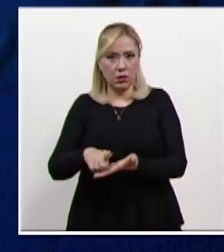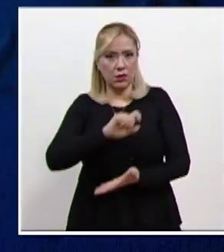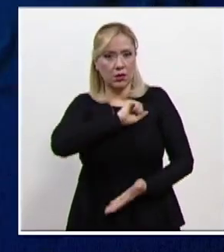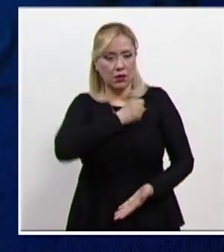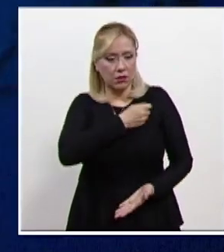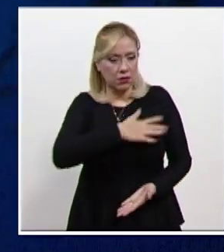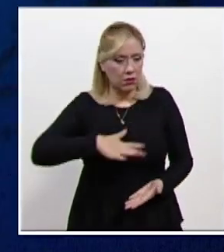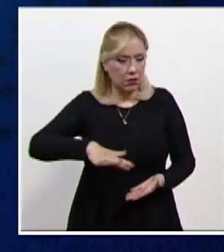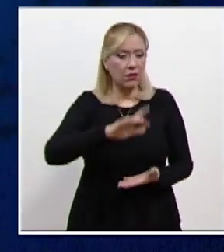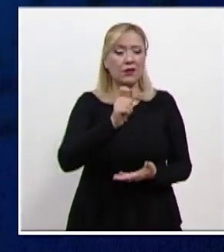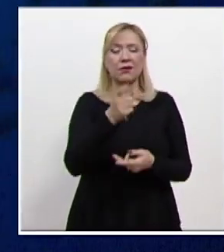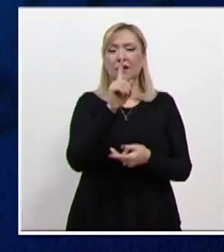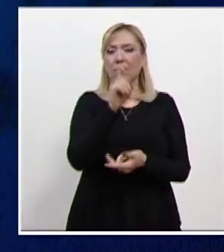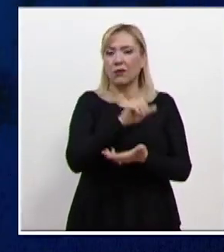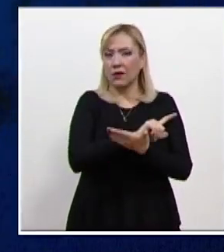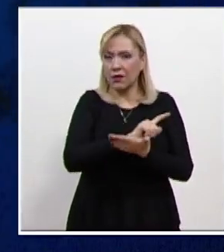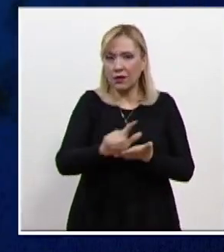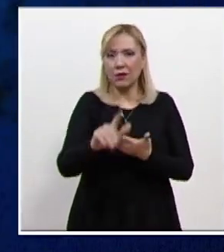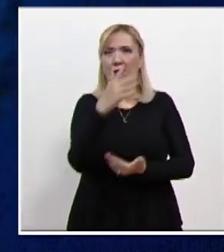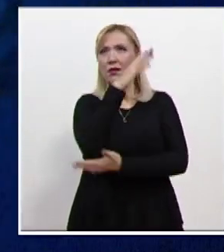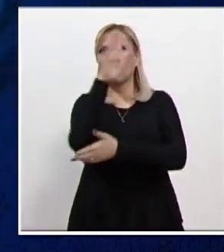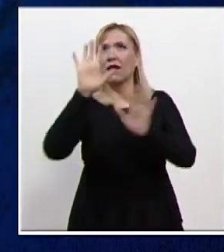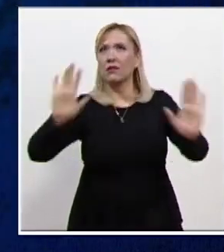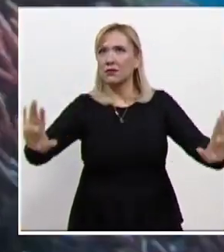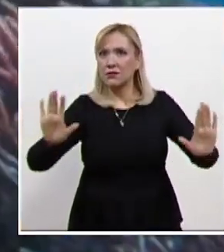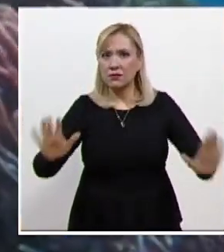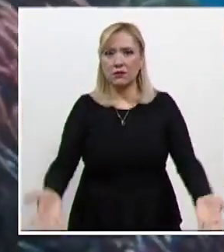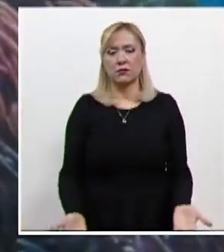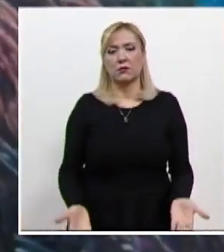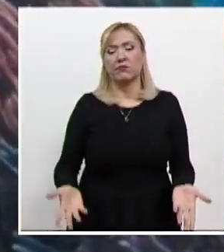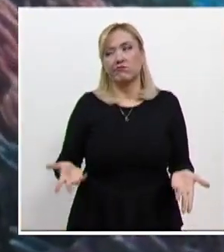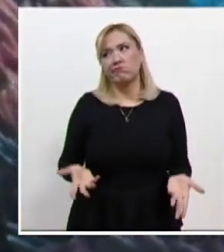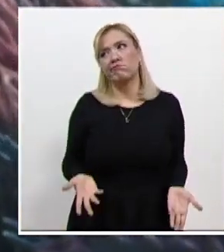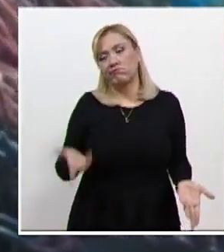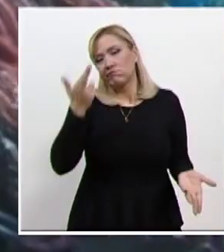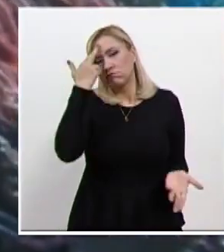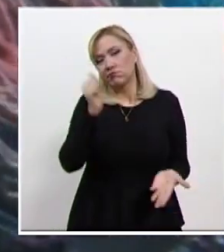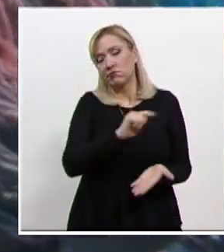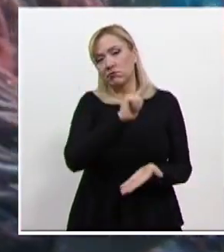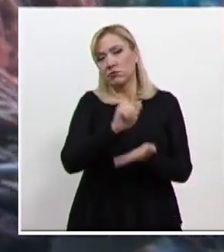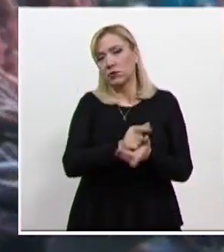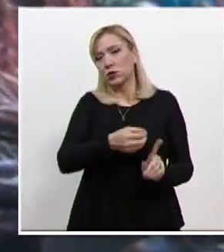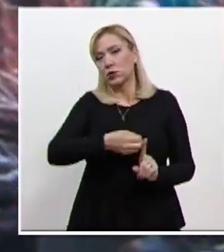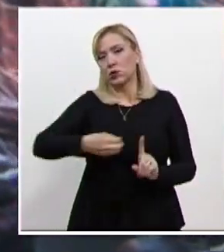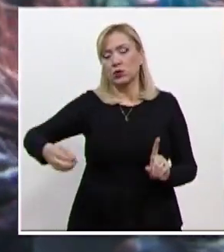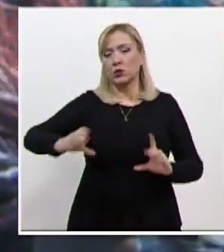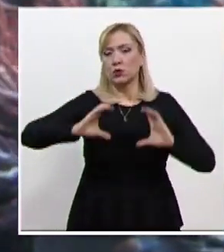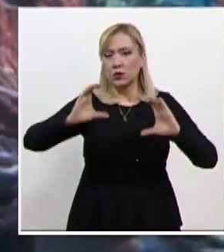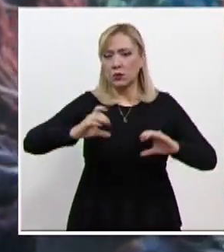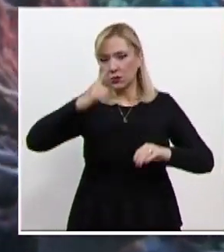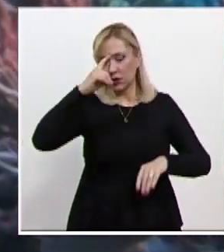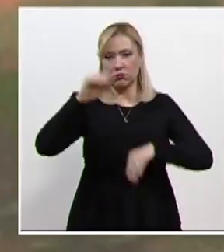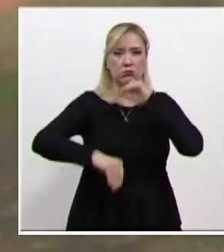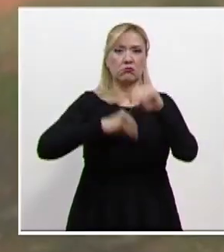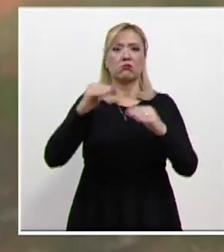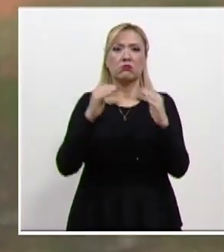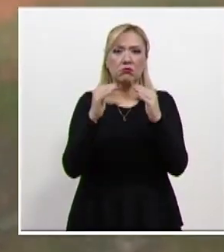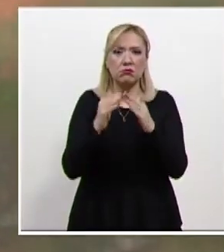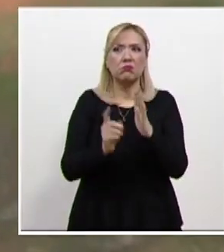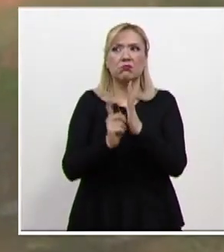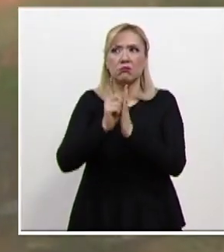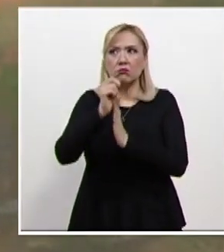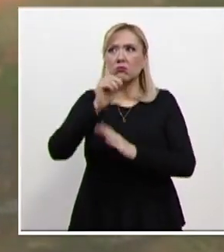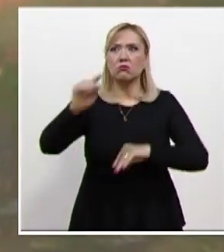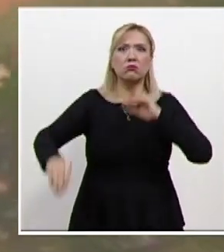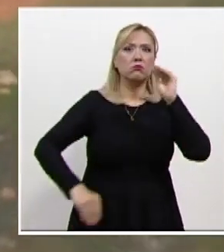sano. Recordó que se trata de instrumentos jurídicos que planean y regulan el ordenamiento de los asentamientos humanos y su desarrollo,